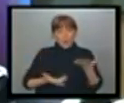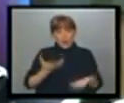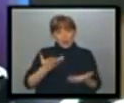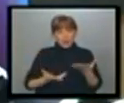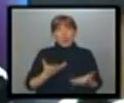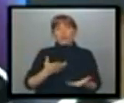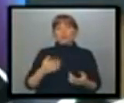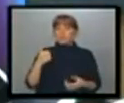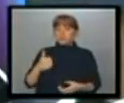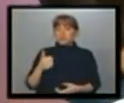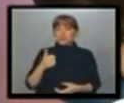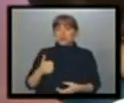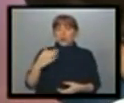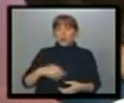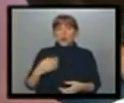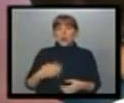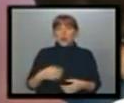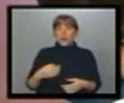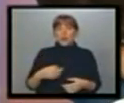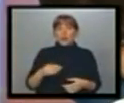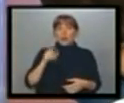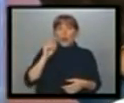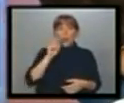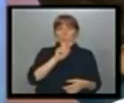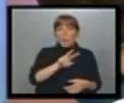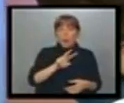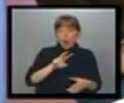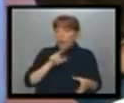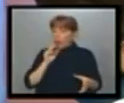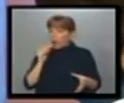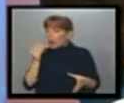por peso. Igualmente, es una buena opción, porque además vos te empezás a medir